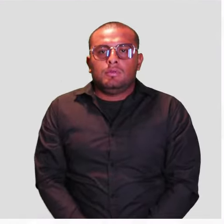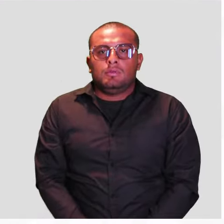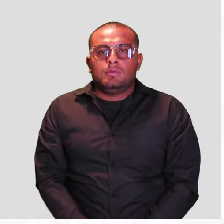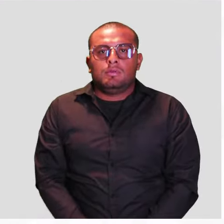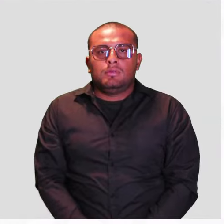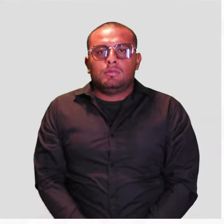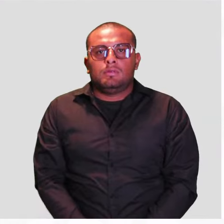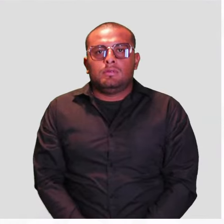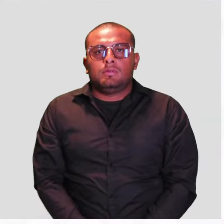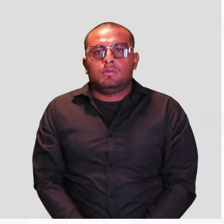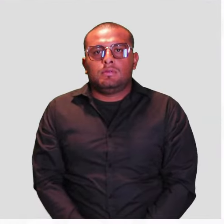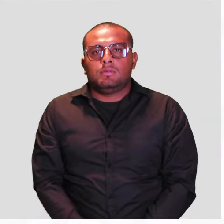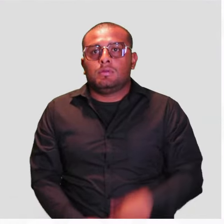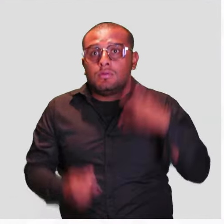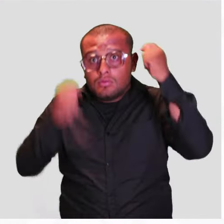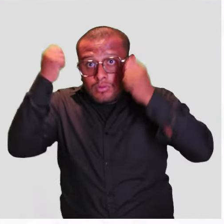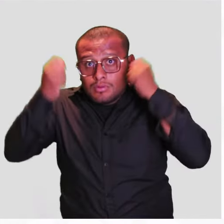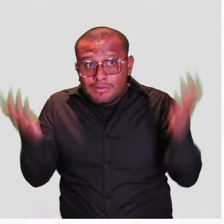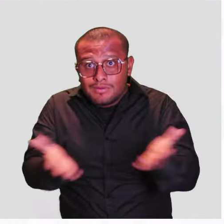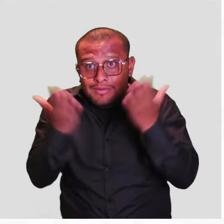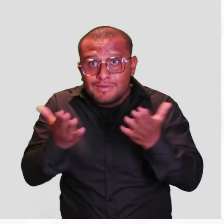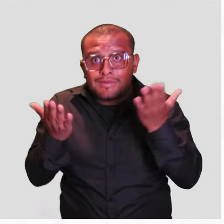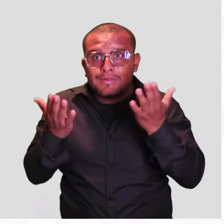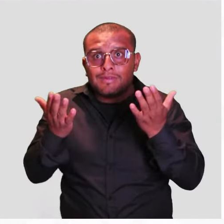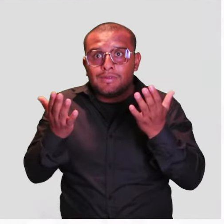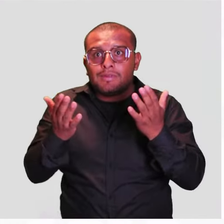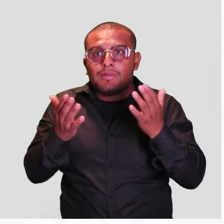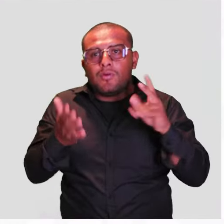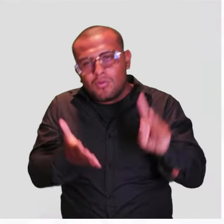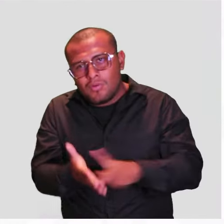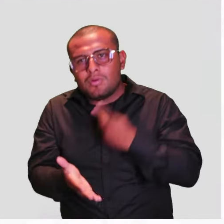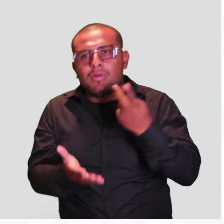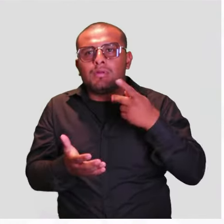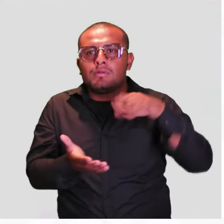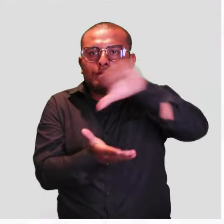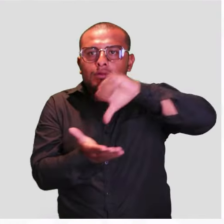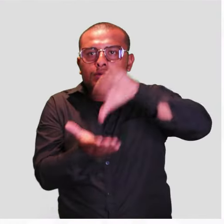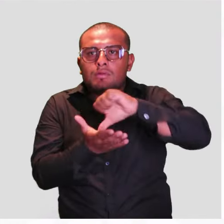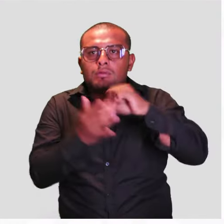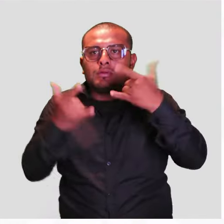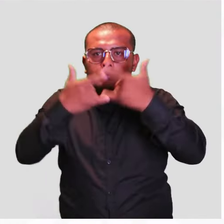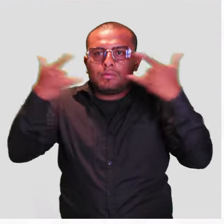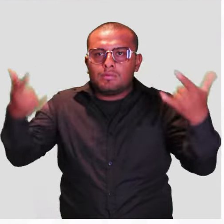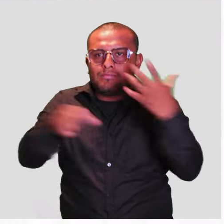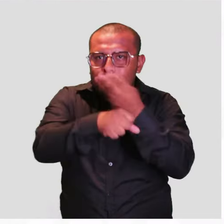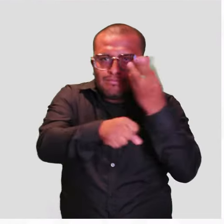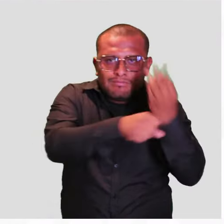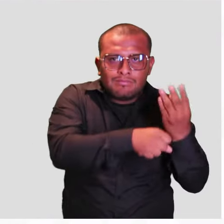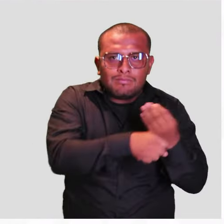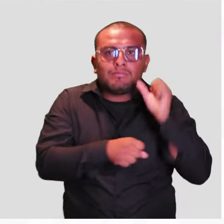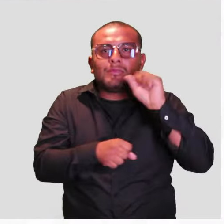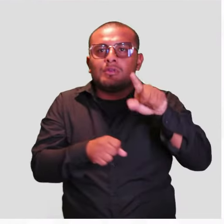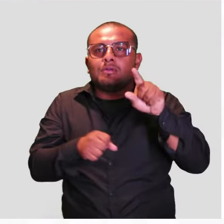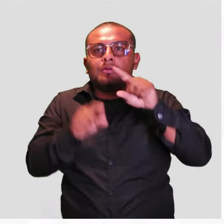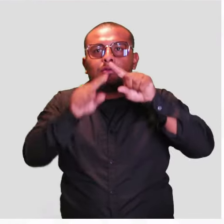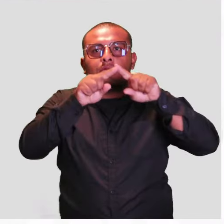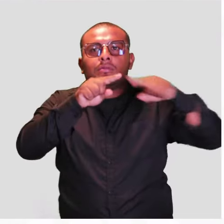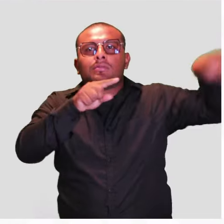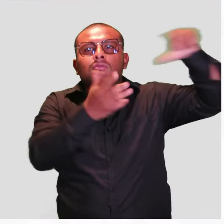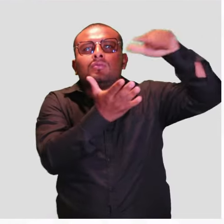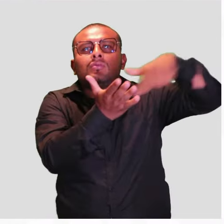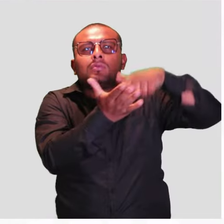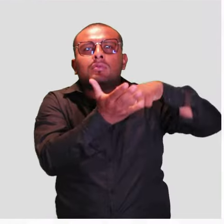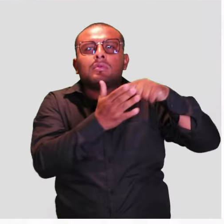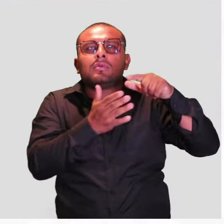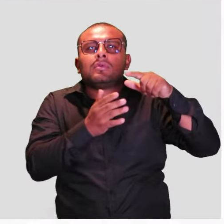Como impulso al turismo, habremos de renovar la imagen urbana del centro histórico. Hay que iniciar la recuperación de sitios arqueológicos como el Barrio de la Cruz.